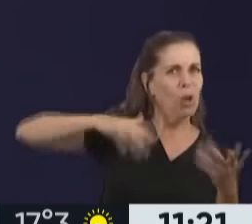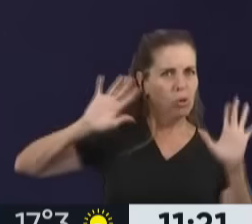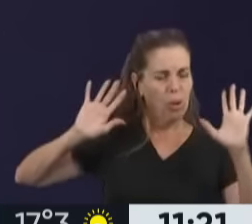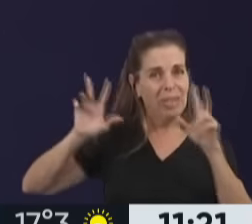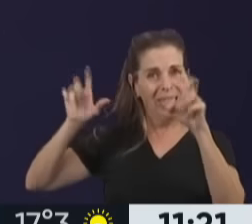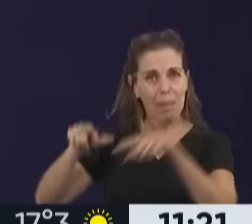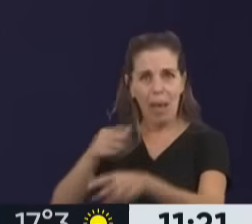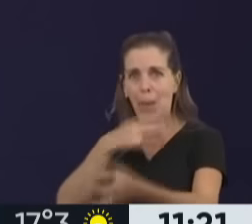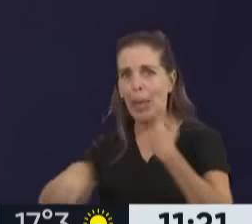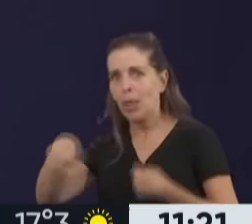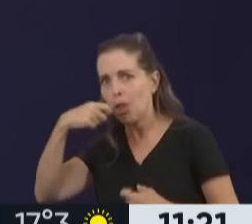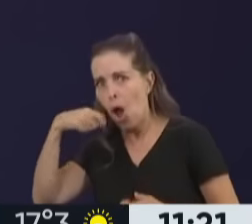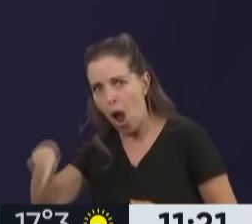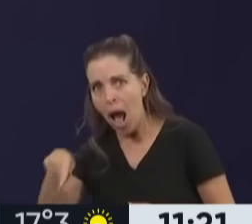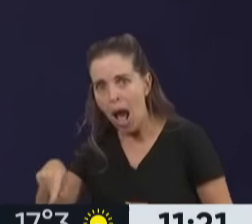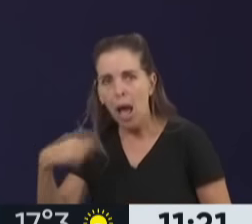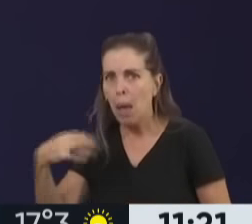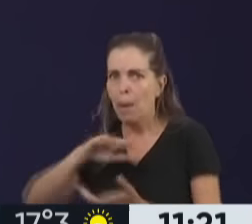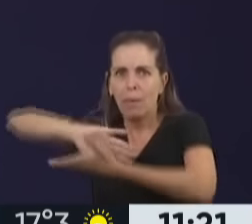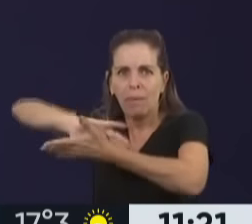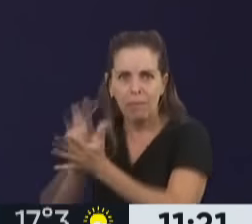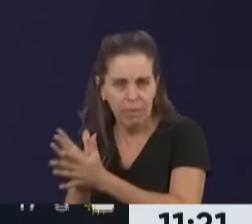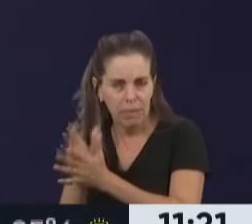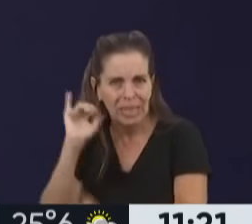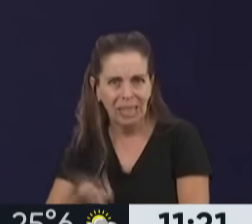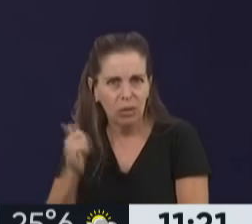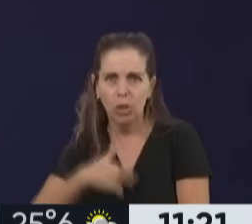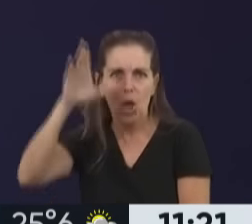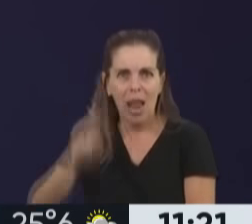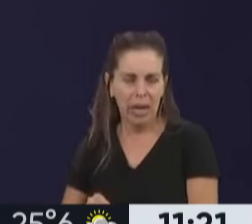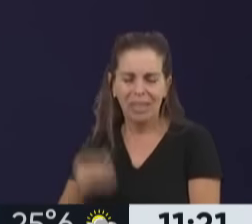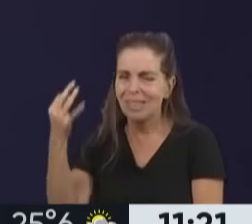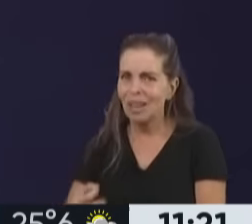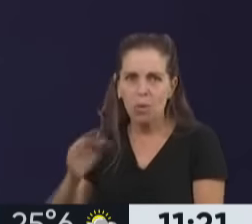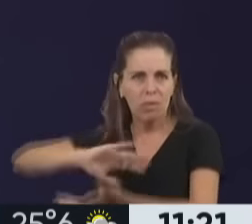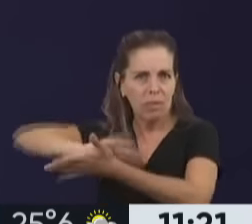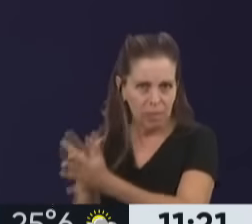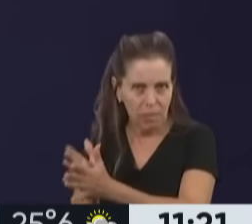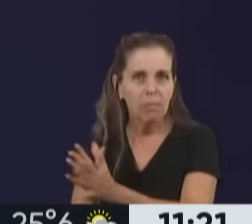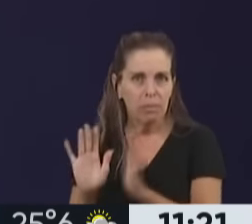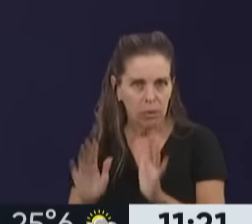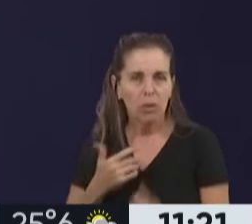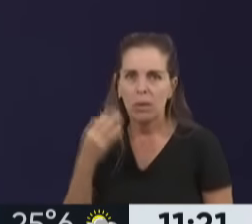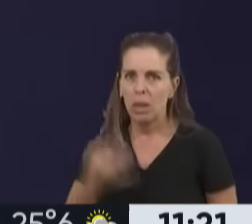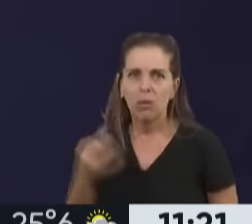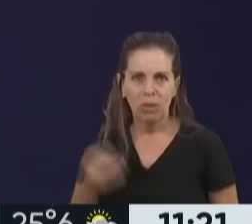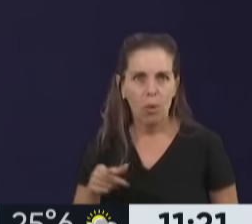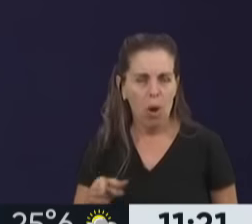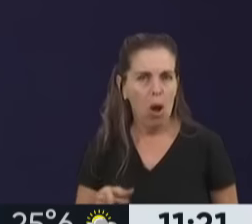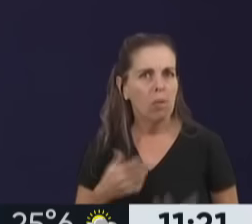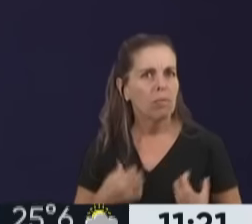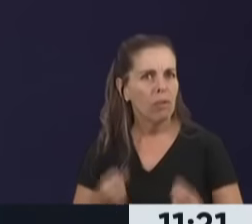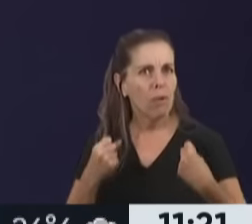narcotráfico que lo vamos a combatir hasta el último Rincón de la Argentina y por lo que te puedo asegurar que además hay